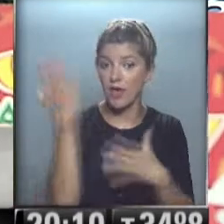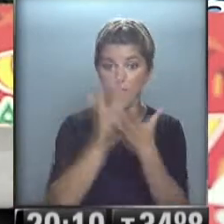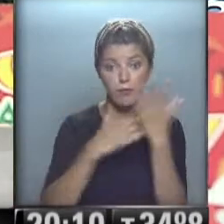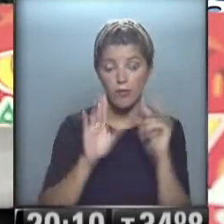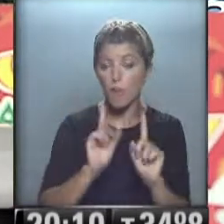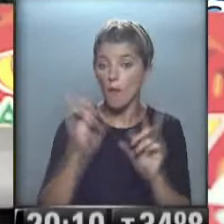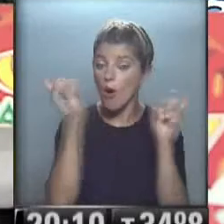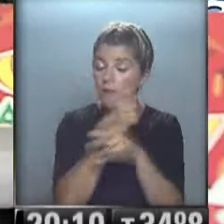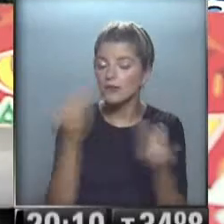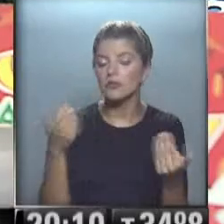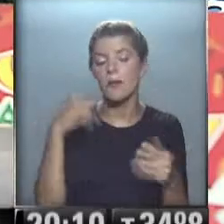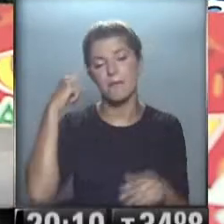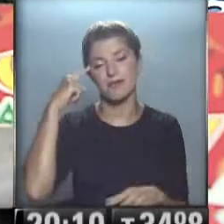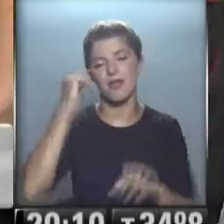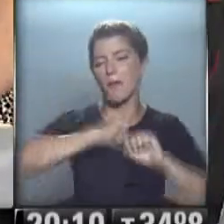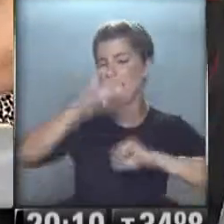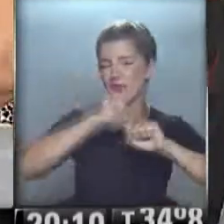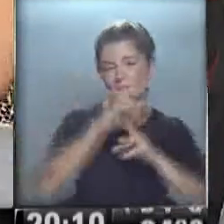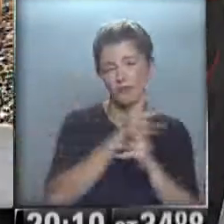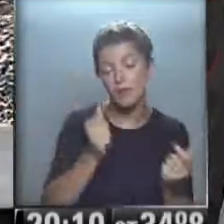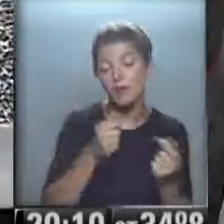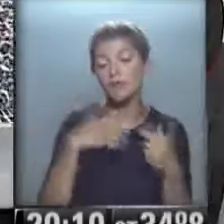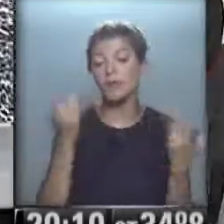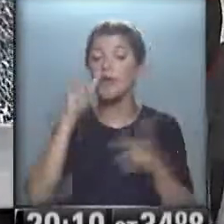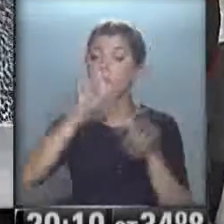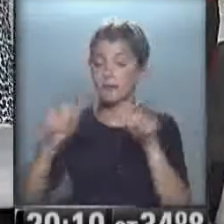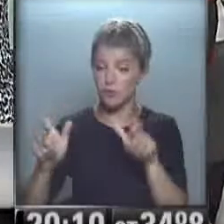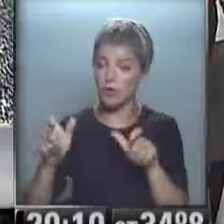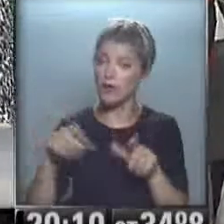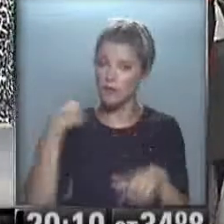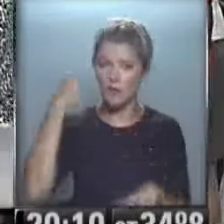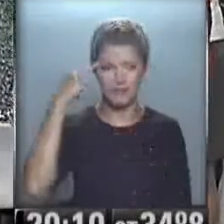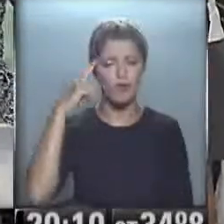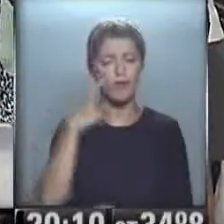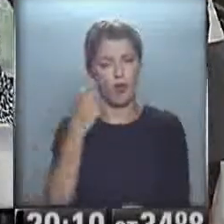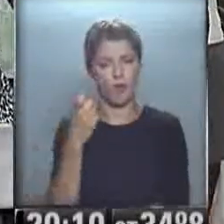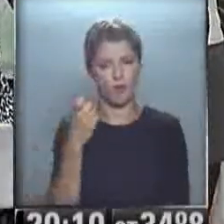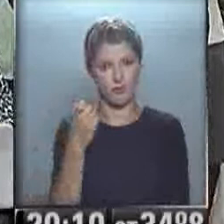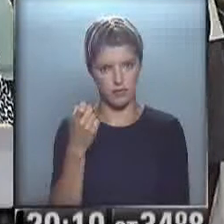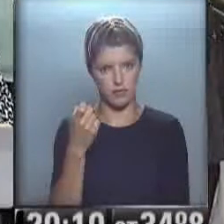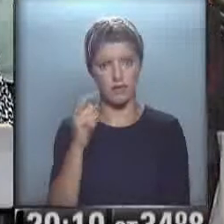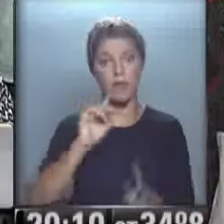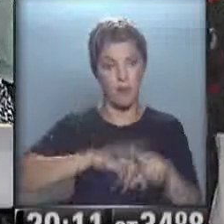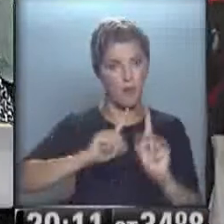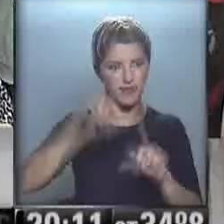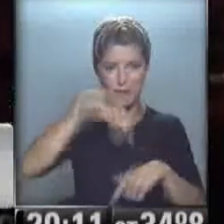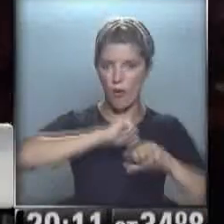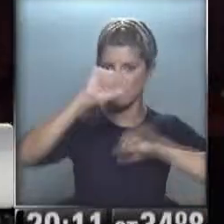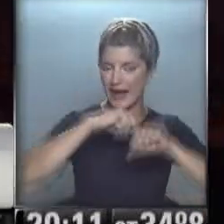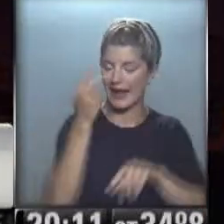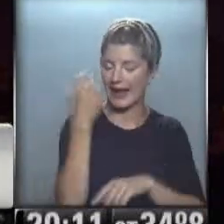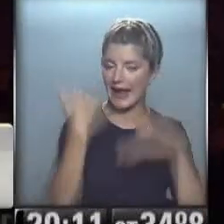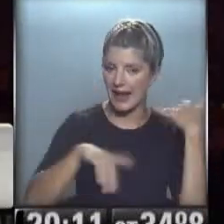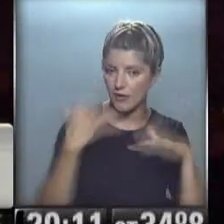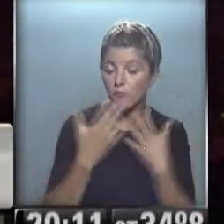pirotecnia. Aparentemente la conciencia de la gente ha llegado y la pirotecnia también debe estar cara. En Rosario,